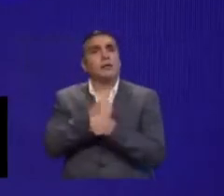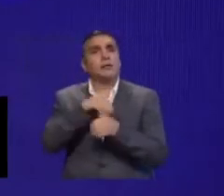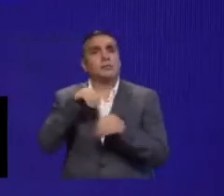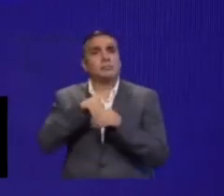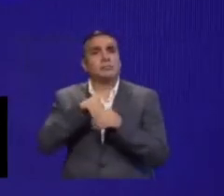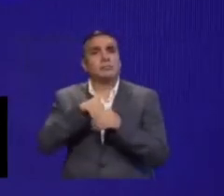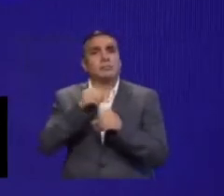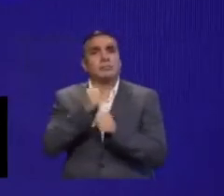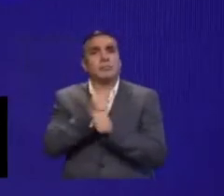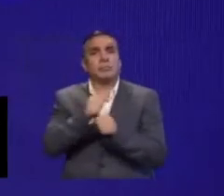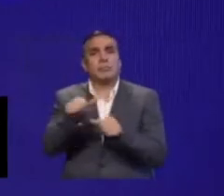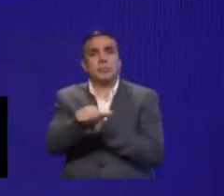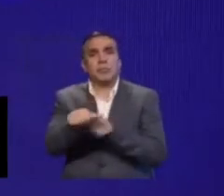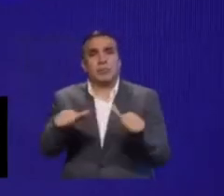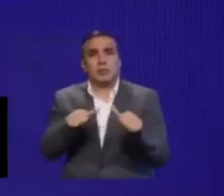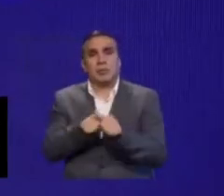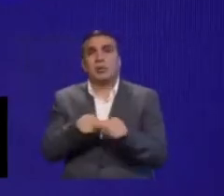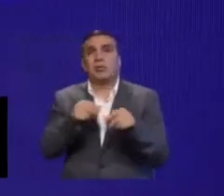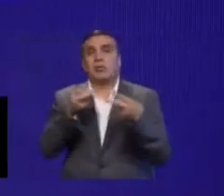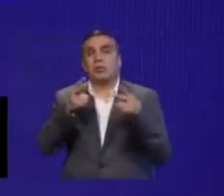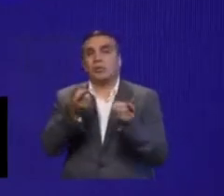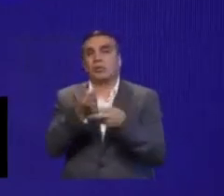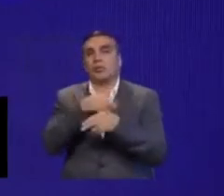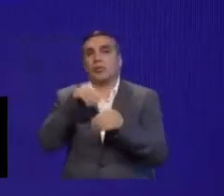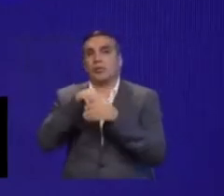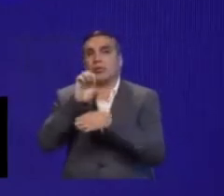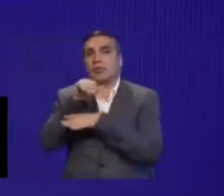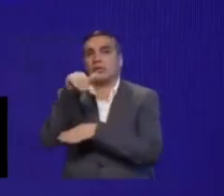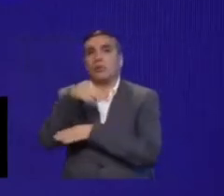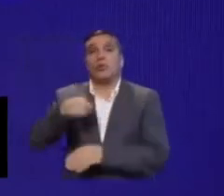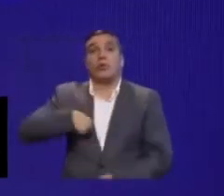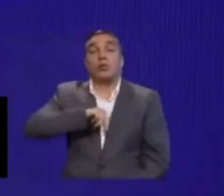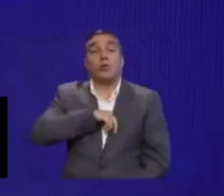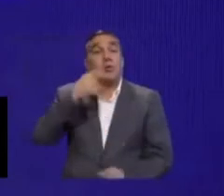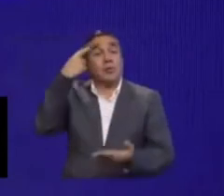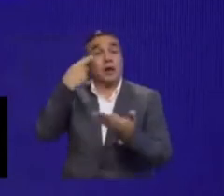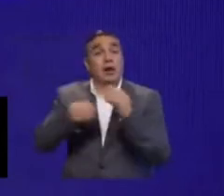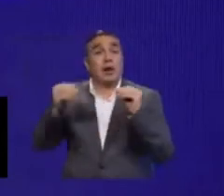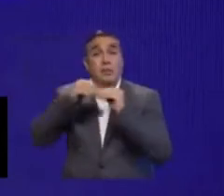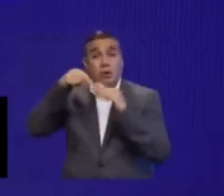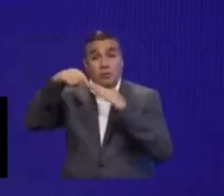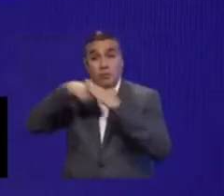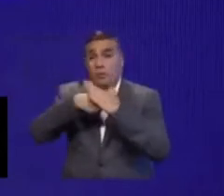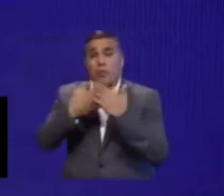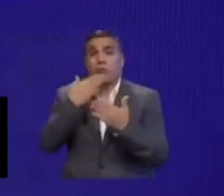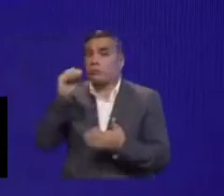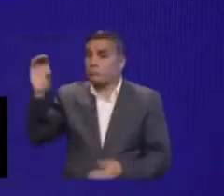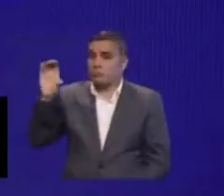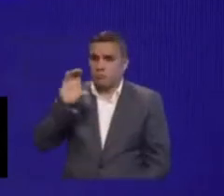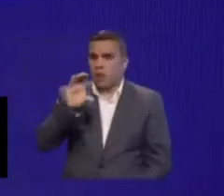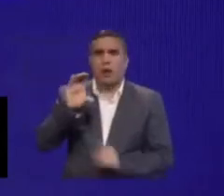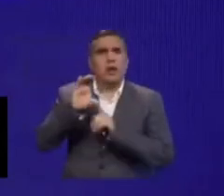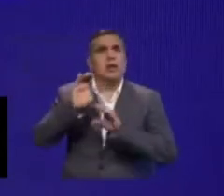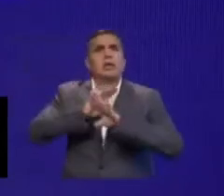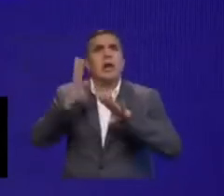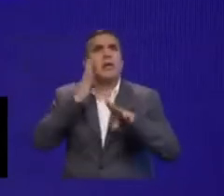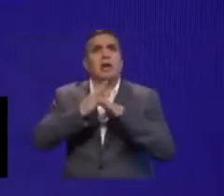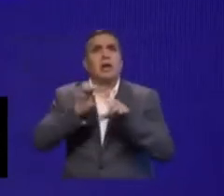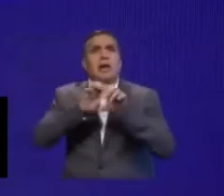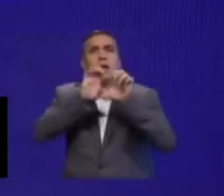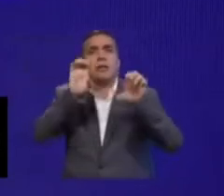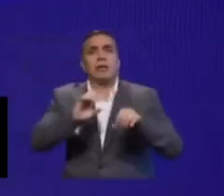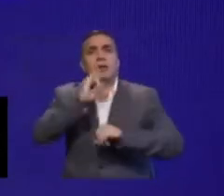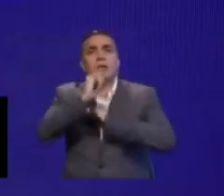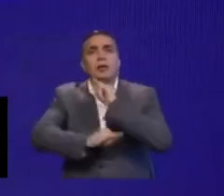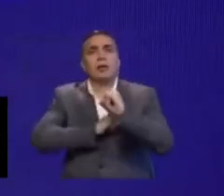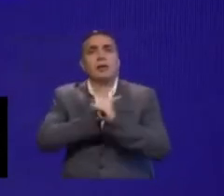andamiaje administrativo y finalmente productivo del país. Nosotros, para profundizar un poco acerca del financiamiento, hemos hablado ya con empresas. International